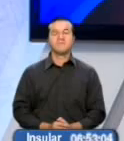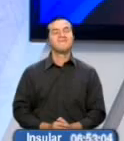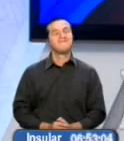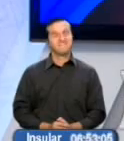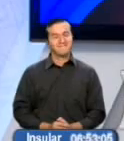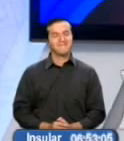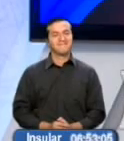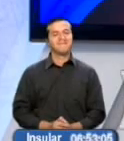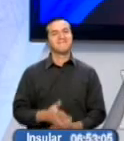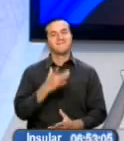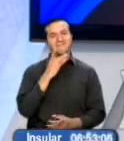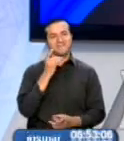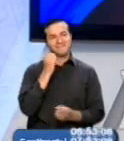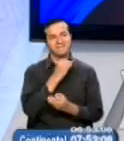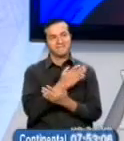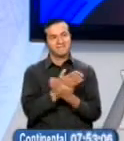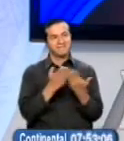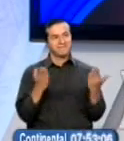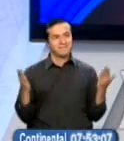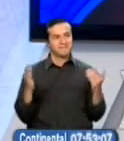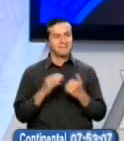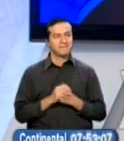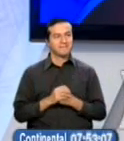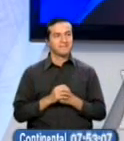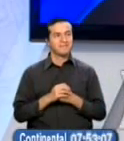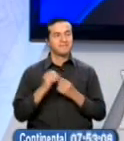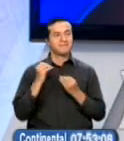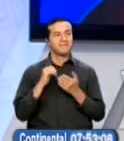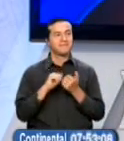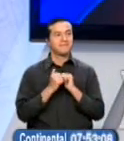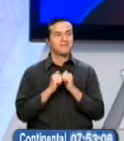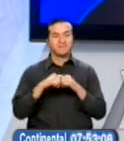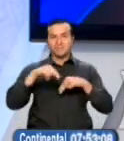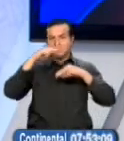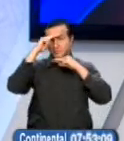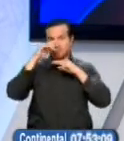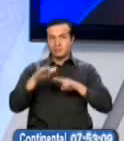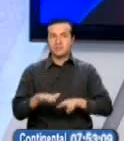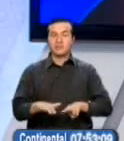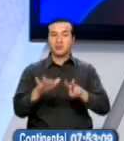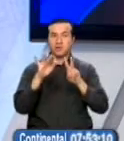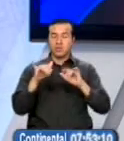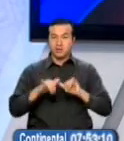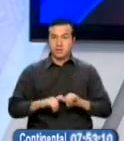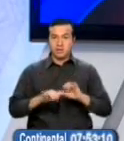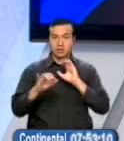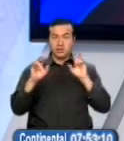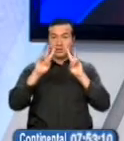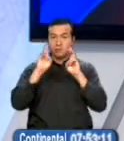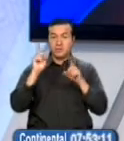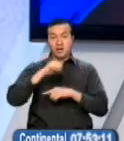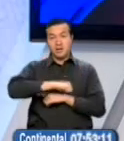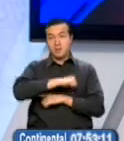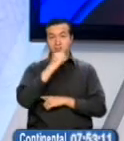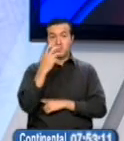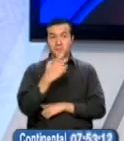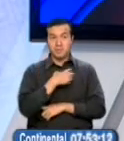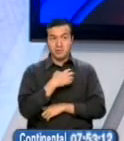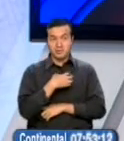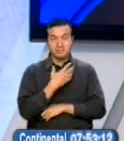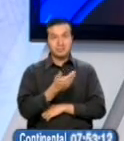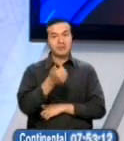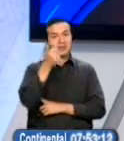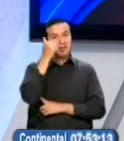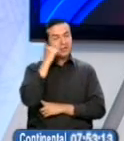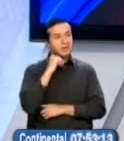Amigos televidentes, un gusto estar nuevamente con ustedes y nuestro espacio de la información deportiva aquí en Noticias 7. Y para seguir hablando del campeón Barcelona, que